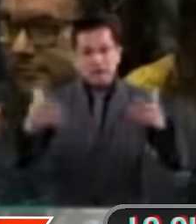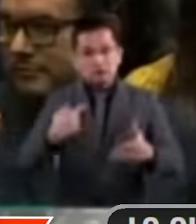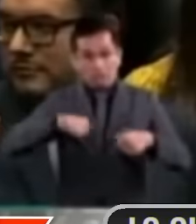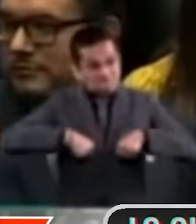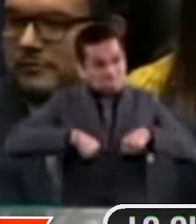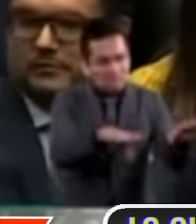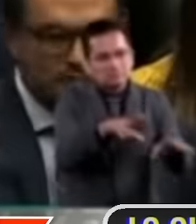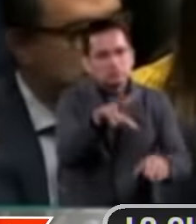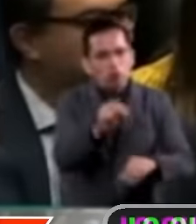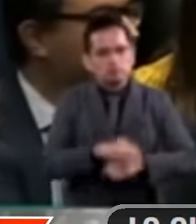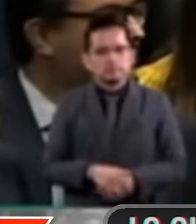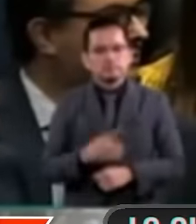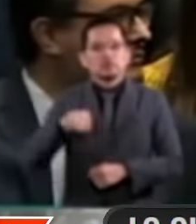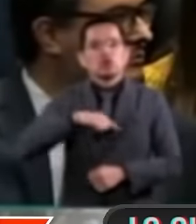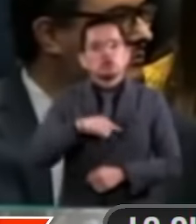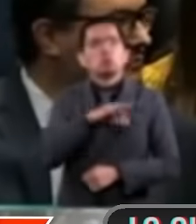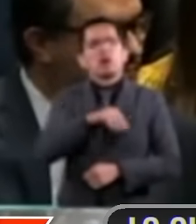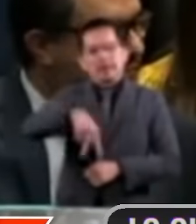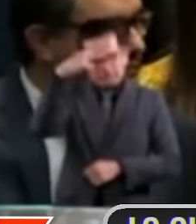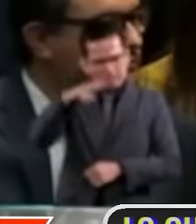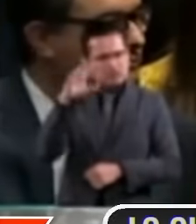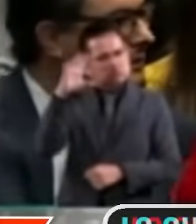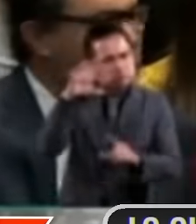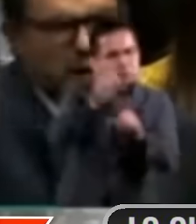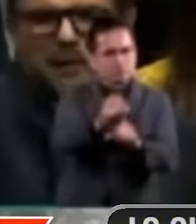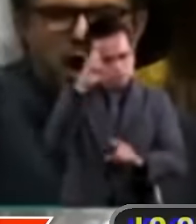soltar hasta lograr el sueño mexicano.